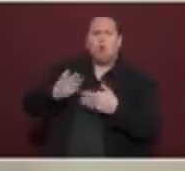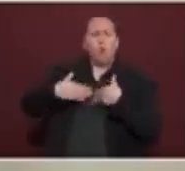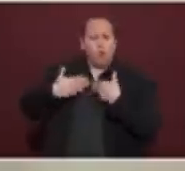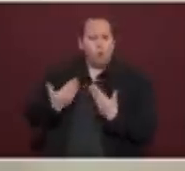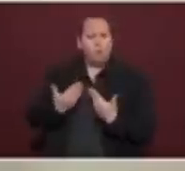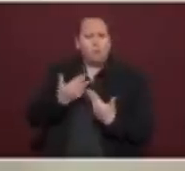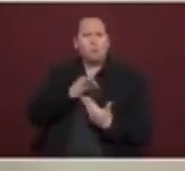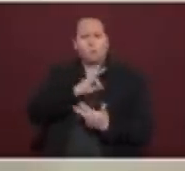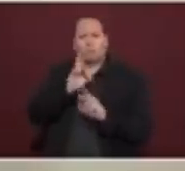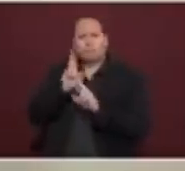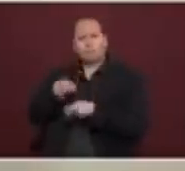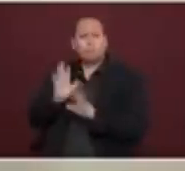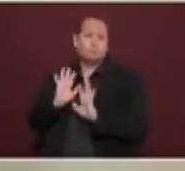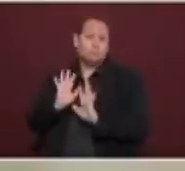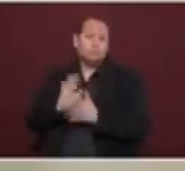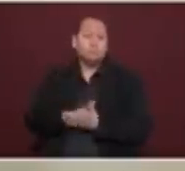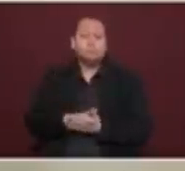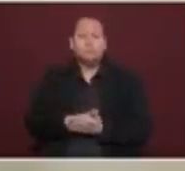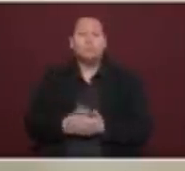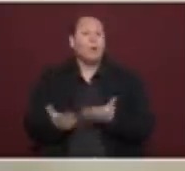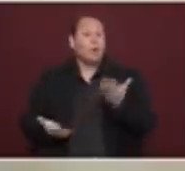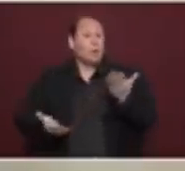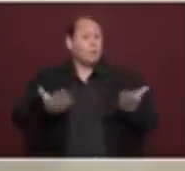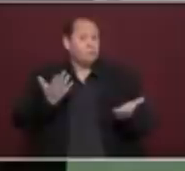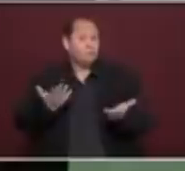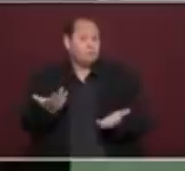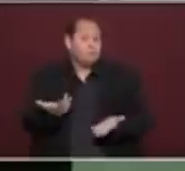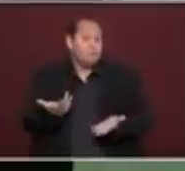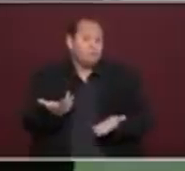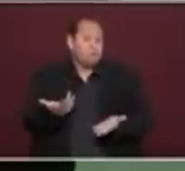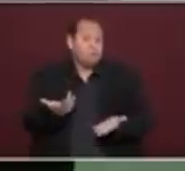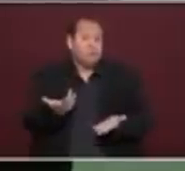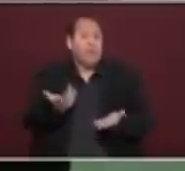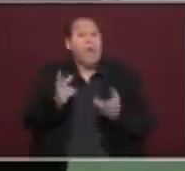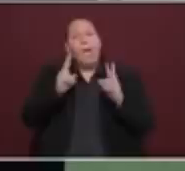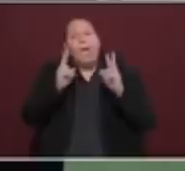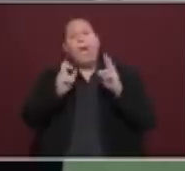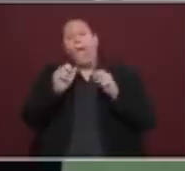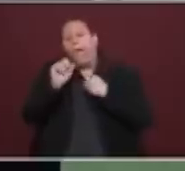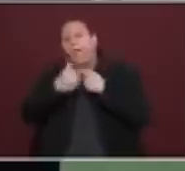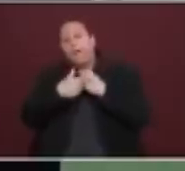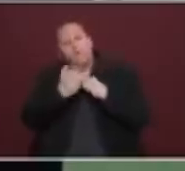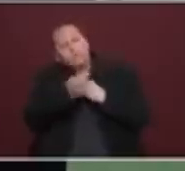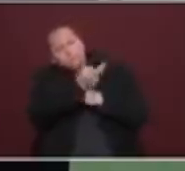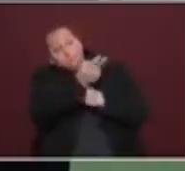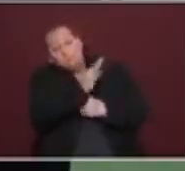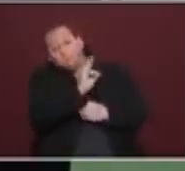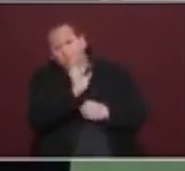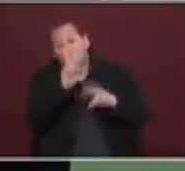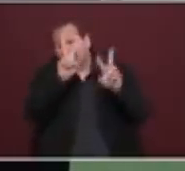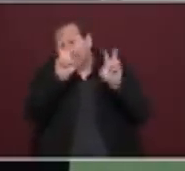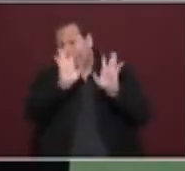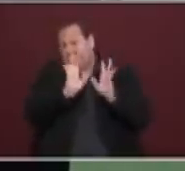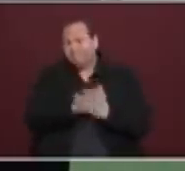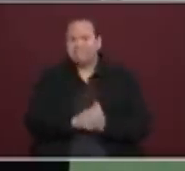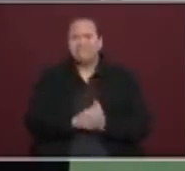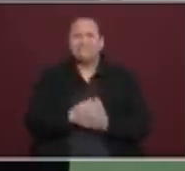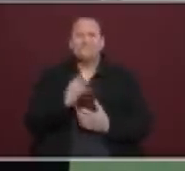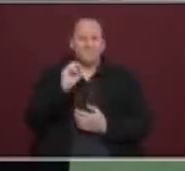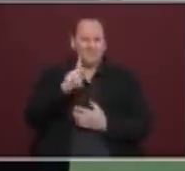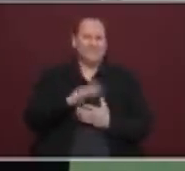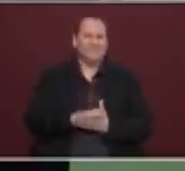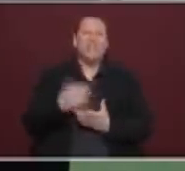a lo mejor este hay algún tema entonces vamos a